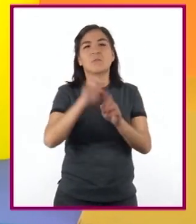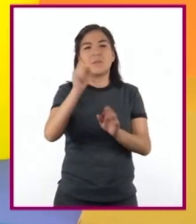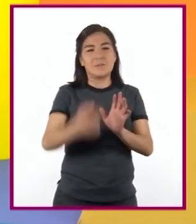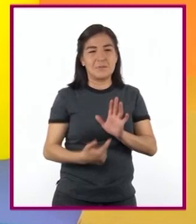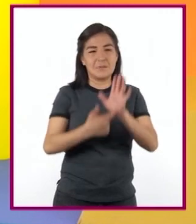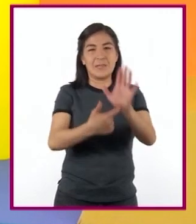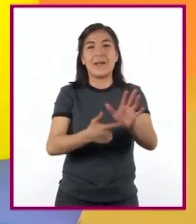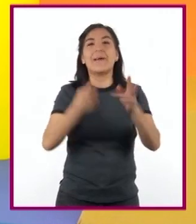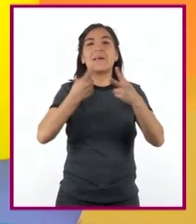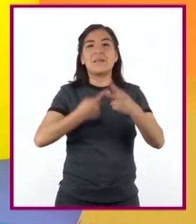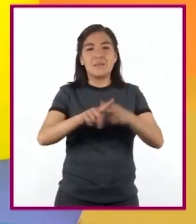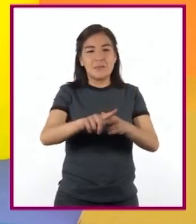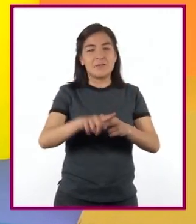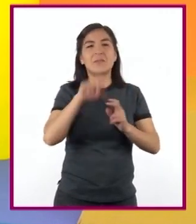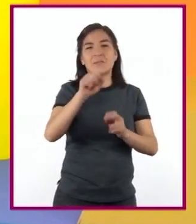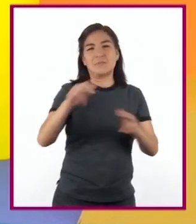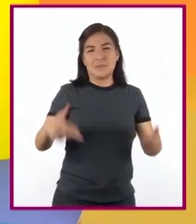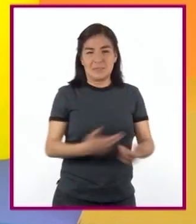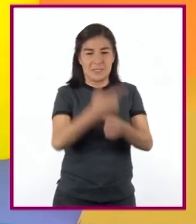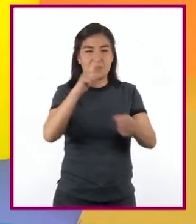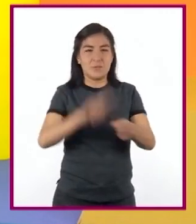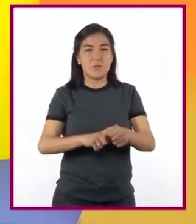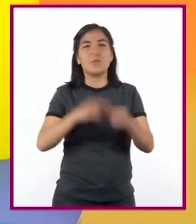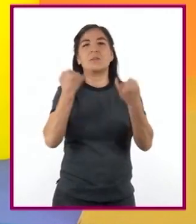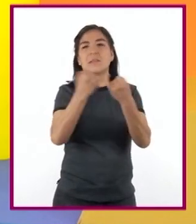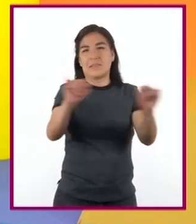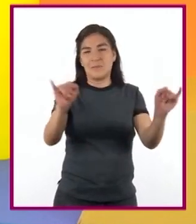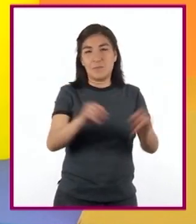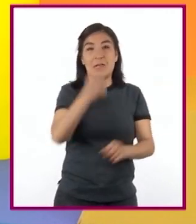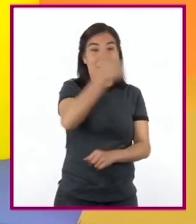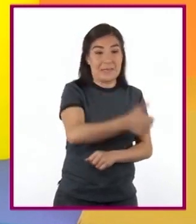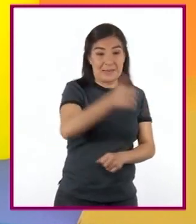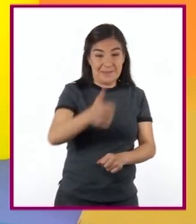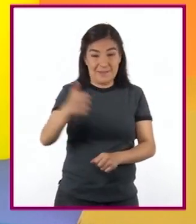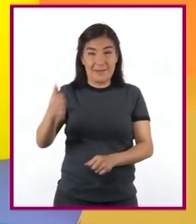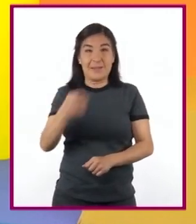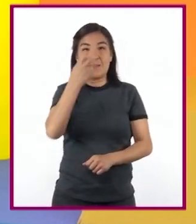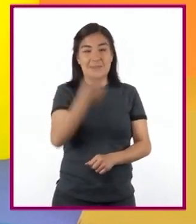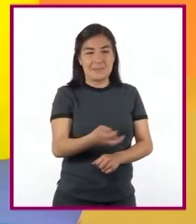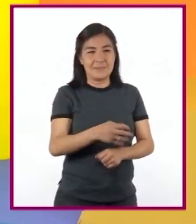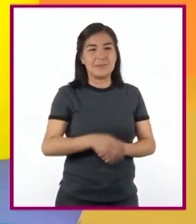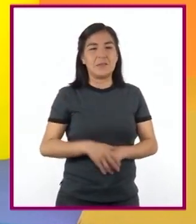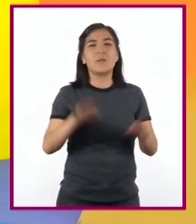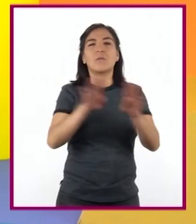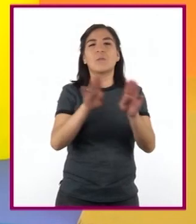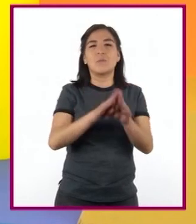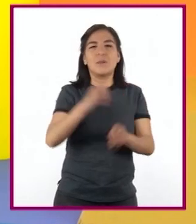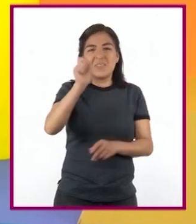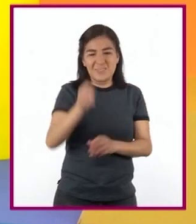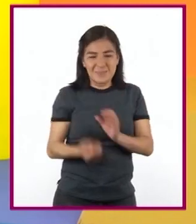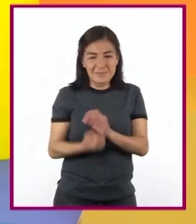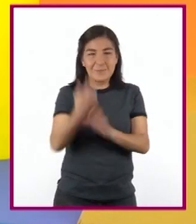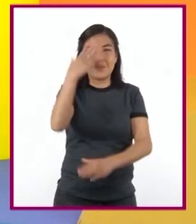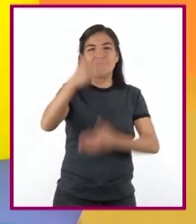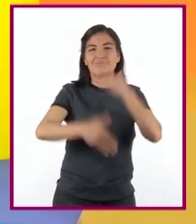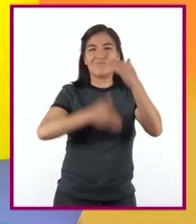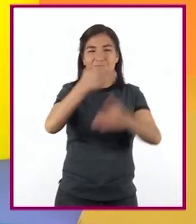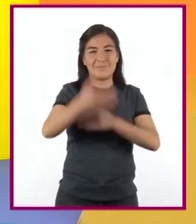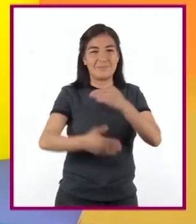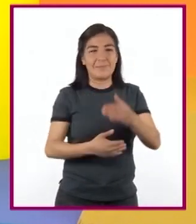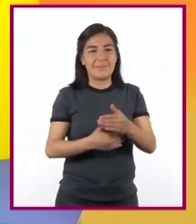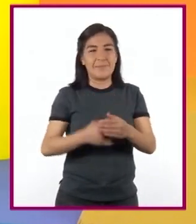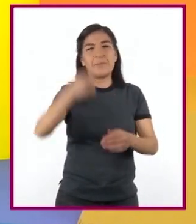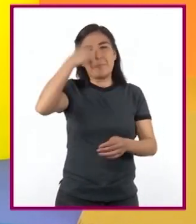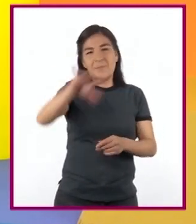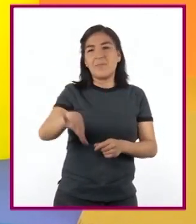el inicio como naciones independientes, donde cada una de ellas emprenderá procesos internos por